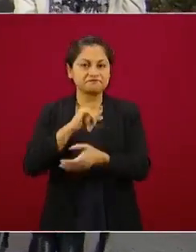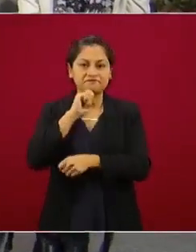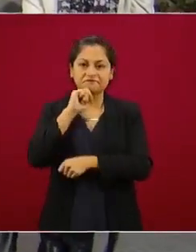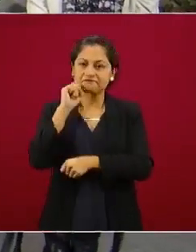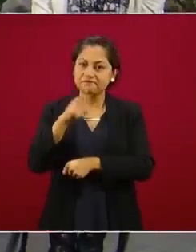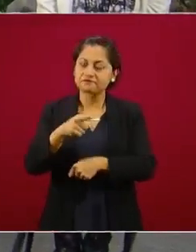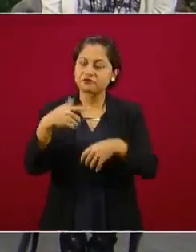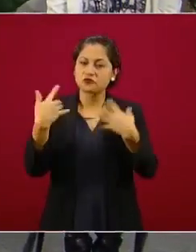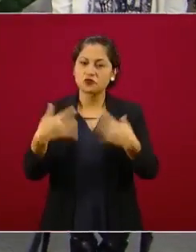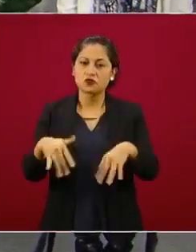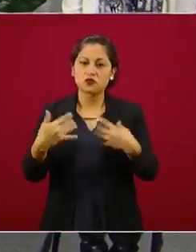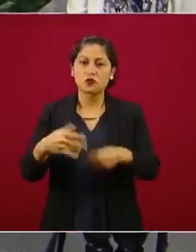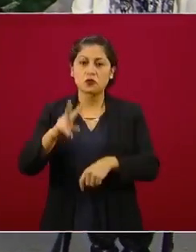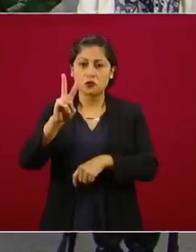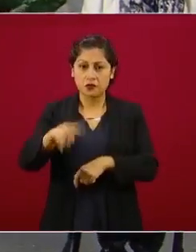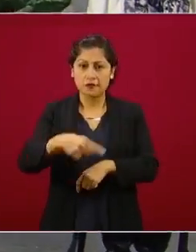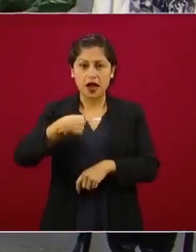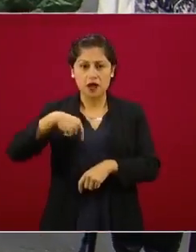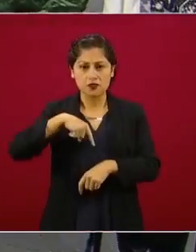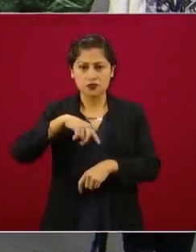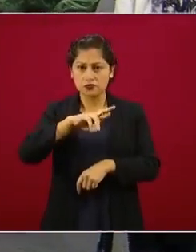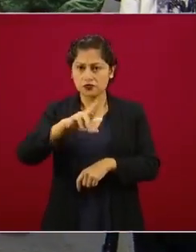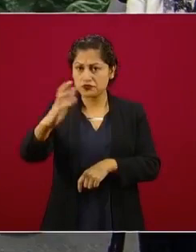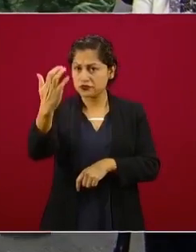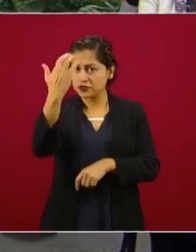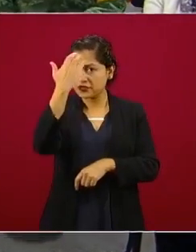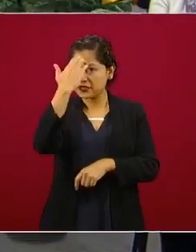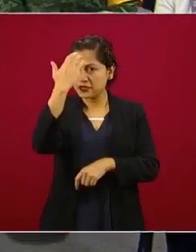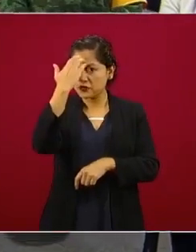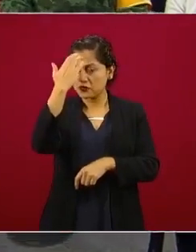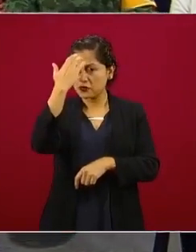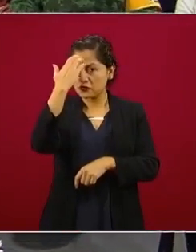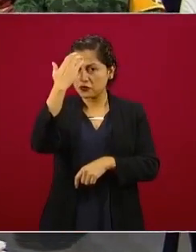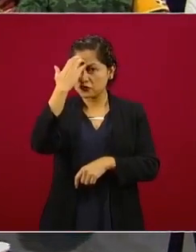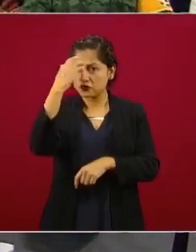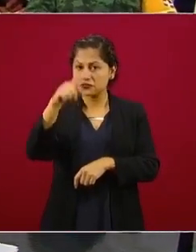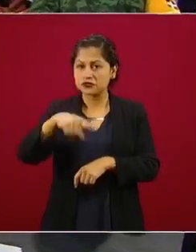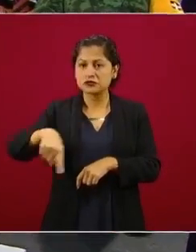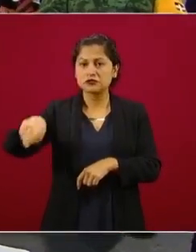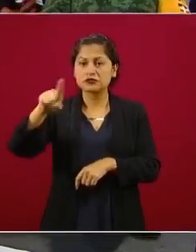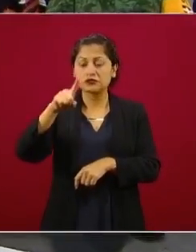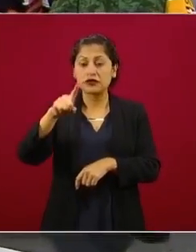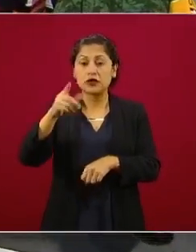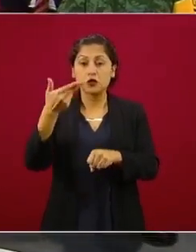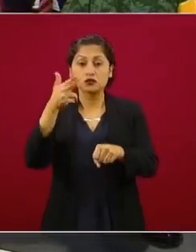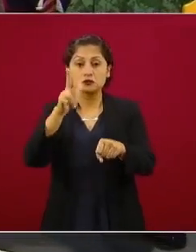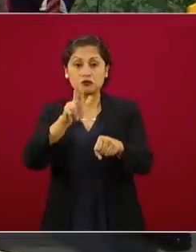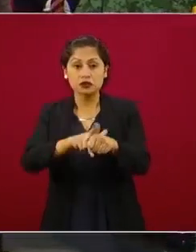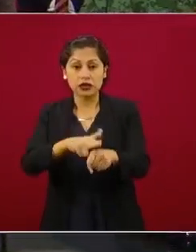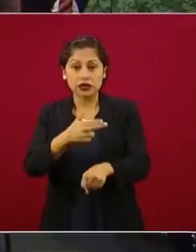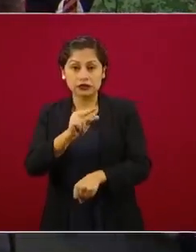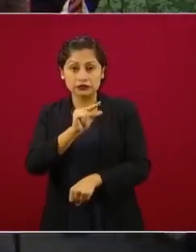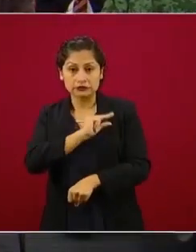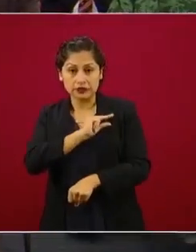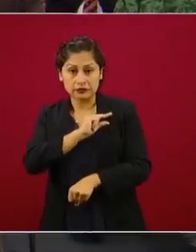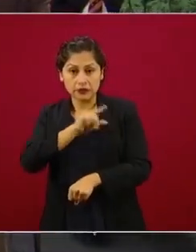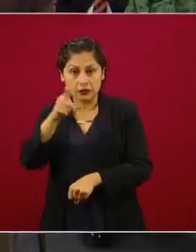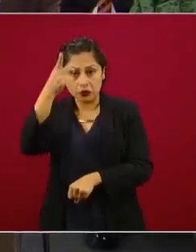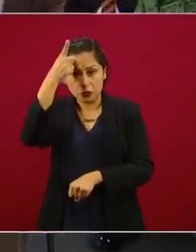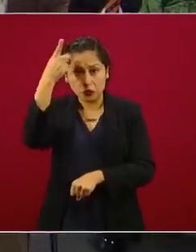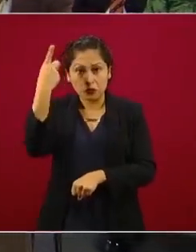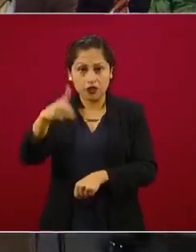reconocer lo que hicieron los dueños de los hospitales privados.